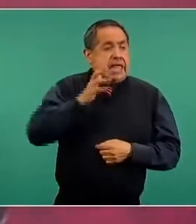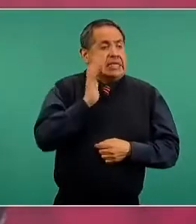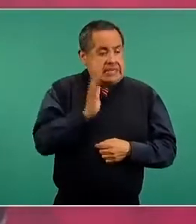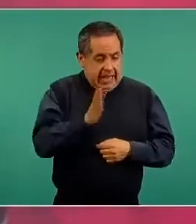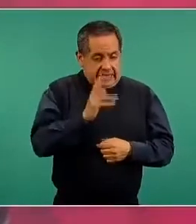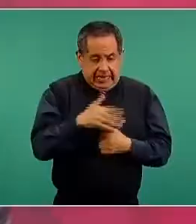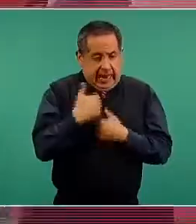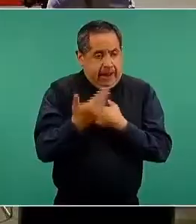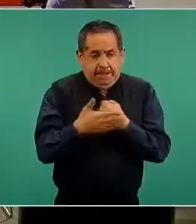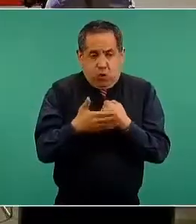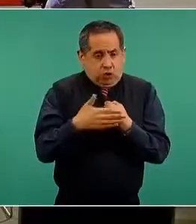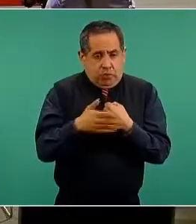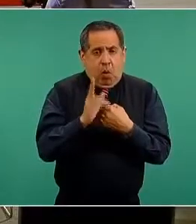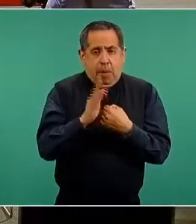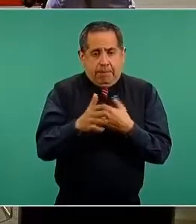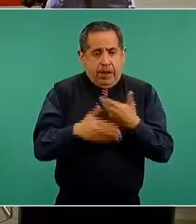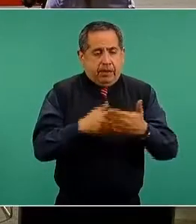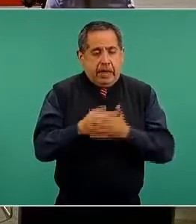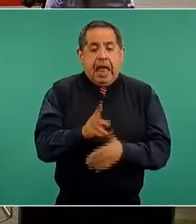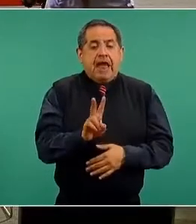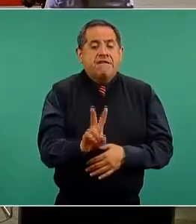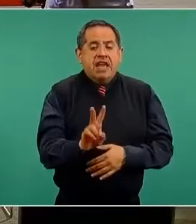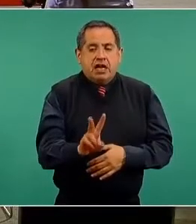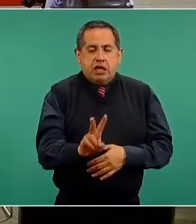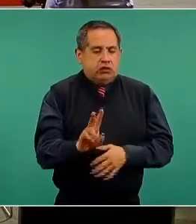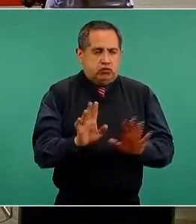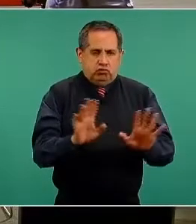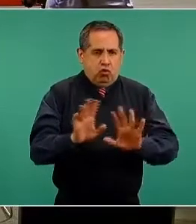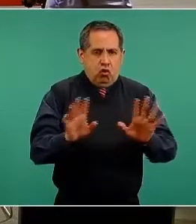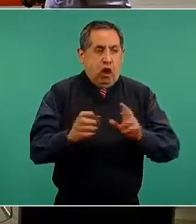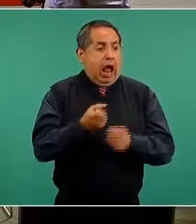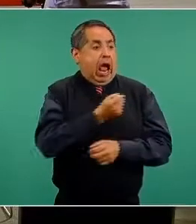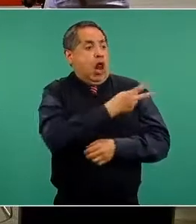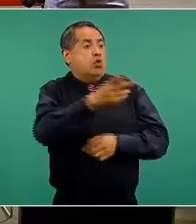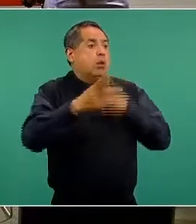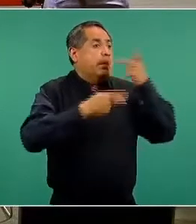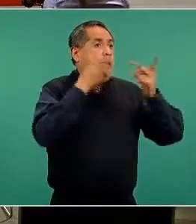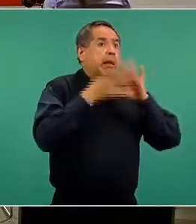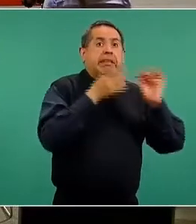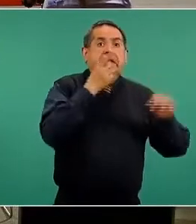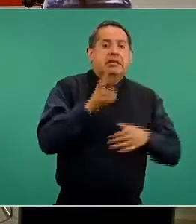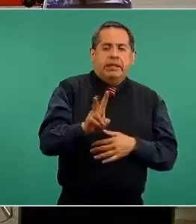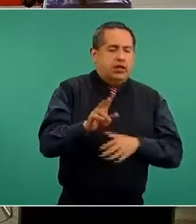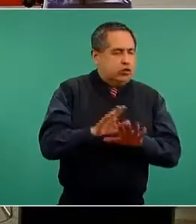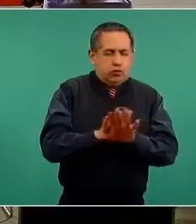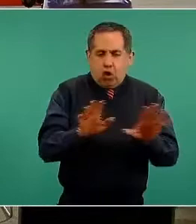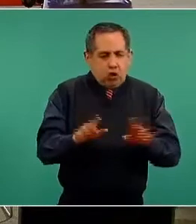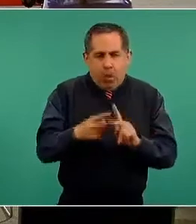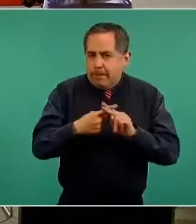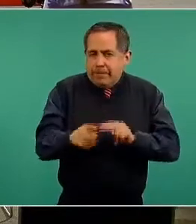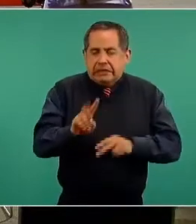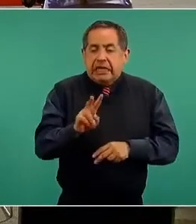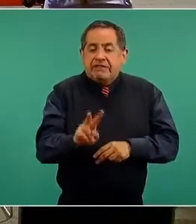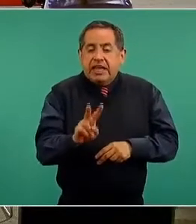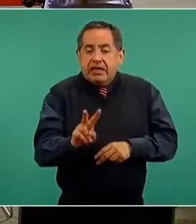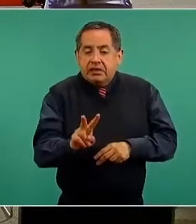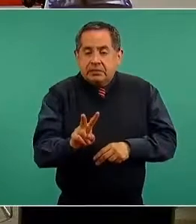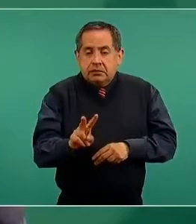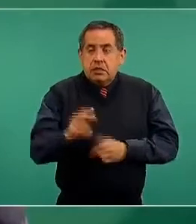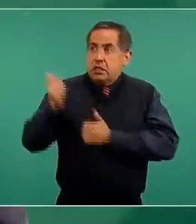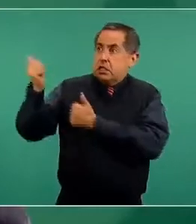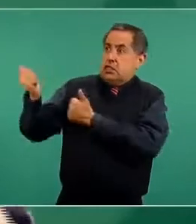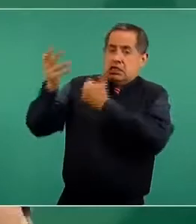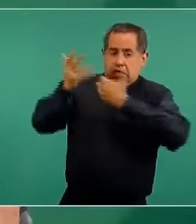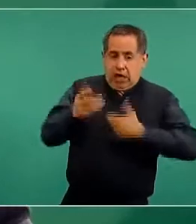a iniciar. No este viernes, como dijeron algunos de los comunicadores, no este viernes. Toda la vacuna que llegó